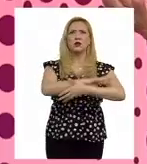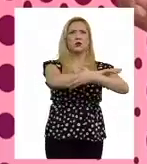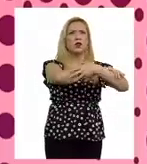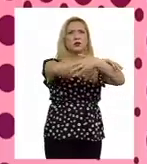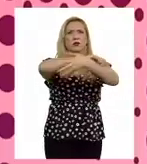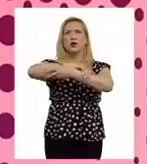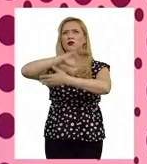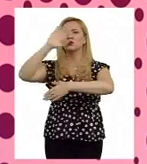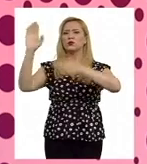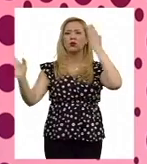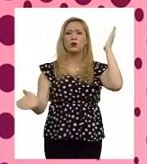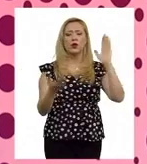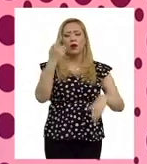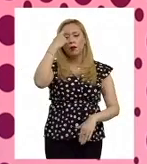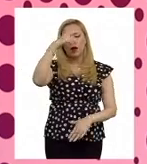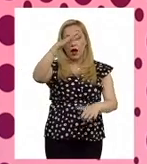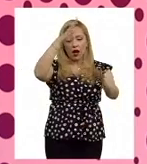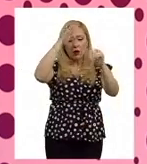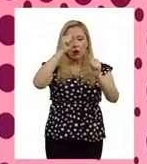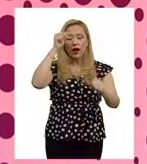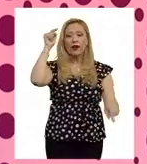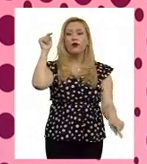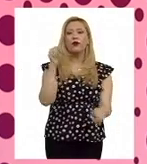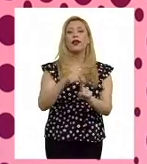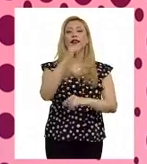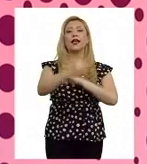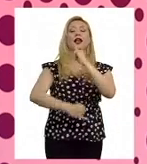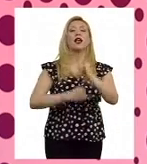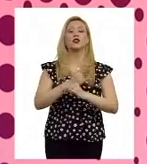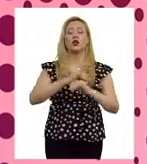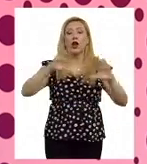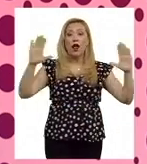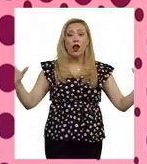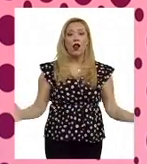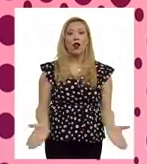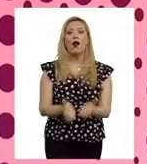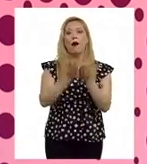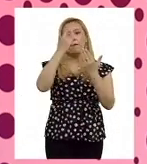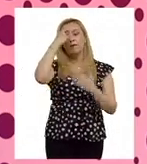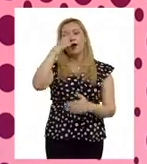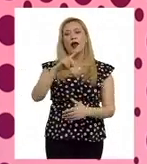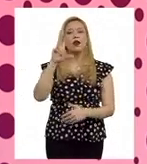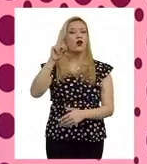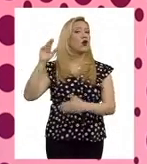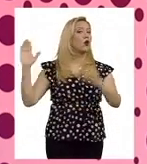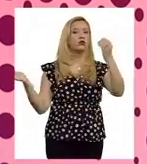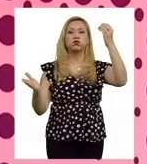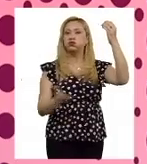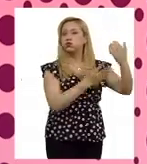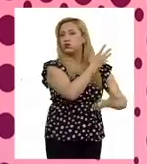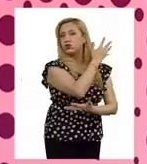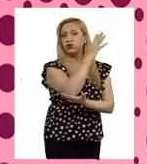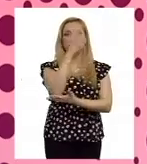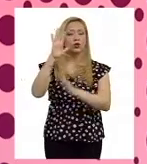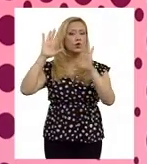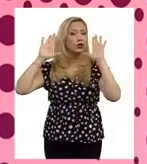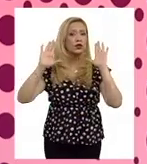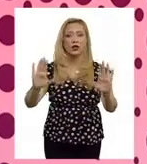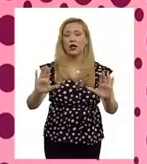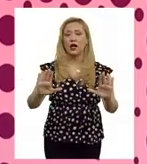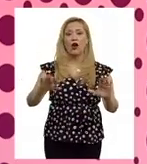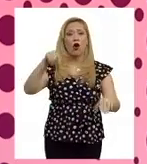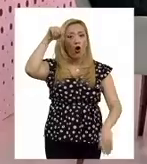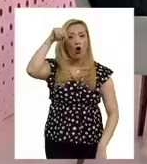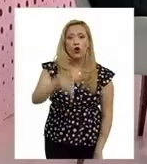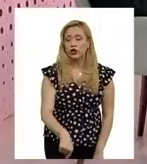necesita un acuerdo a nivel internacional y global para la deforestación hoy. Ni un árbol,